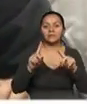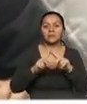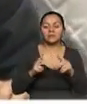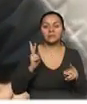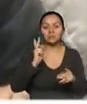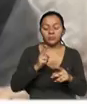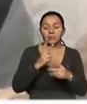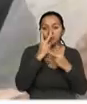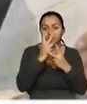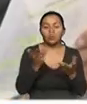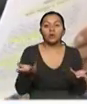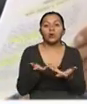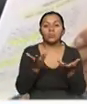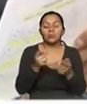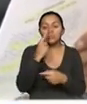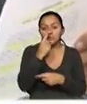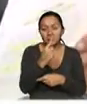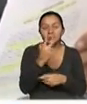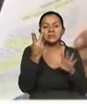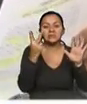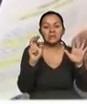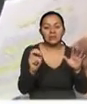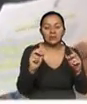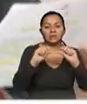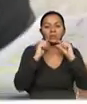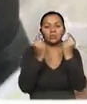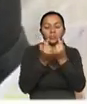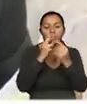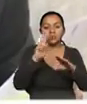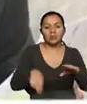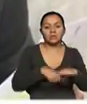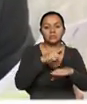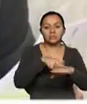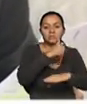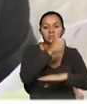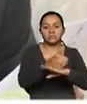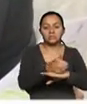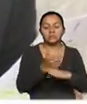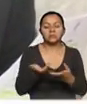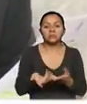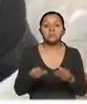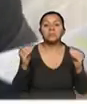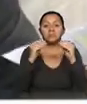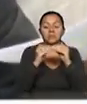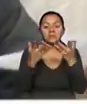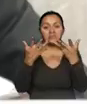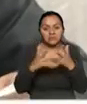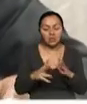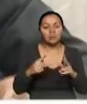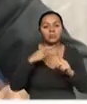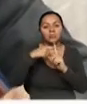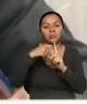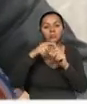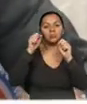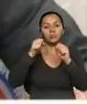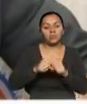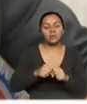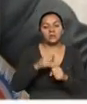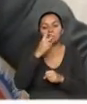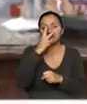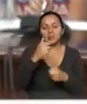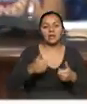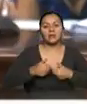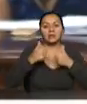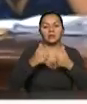se construye la democracia, que son 70 organizaciones políticas habilitadas para presentar candidaturas